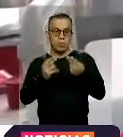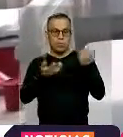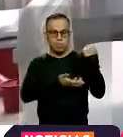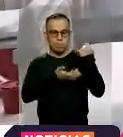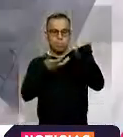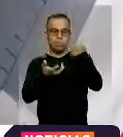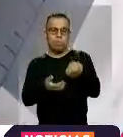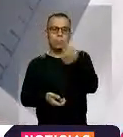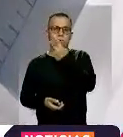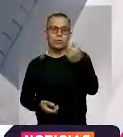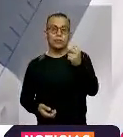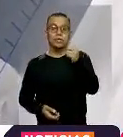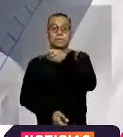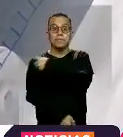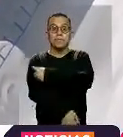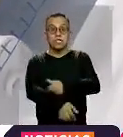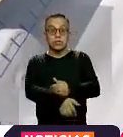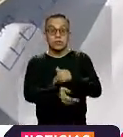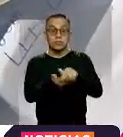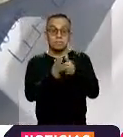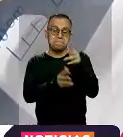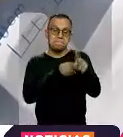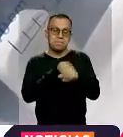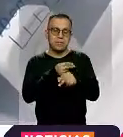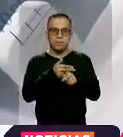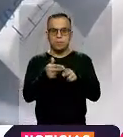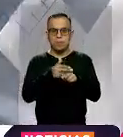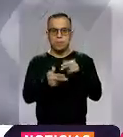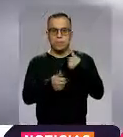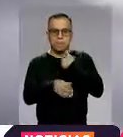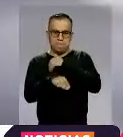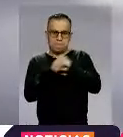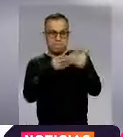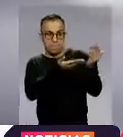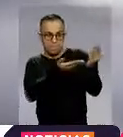inversión de más de 200 millones de pesos y esperan dar la bienvenida a futuros bebés mosquerunos.